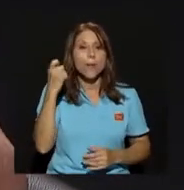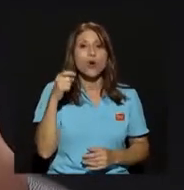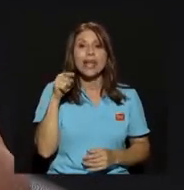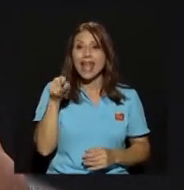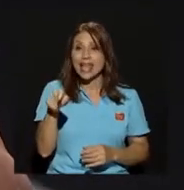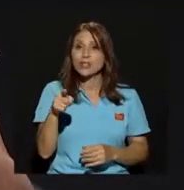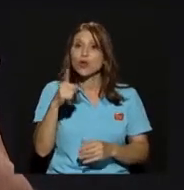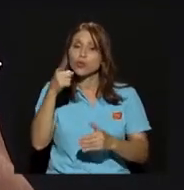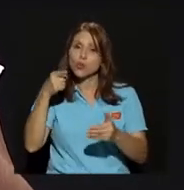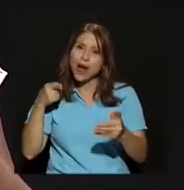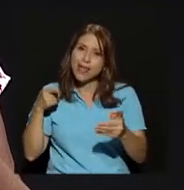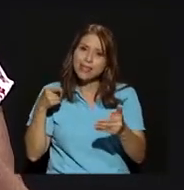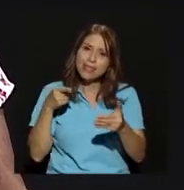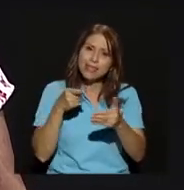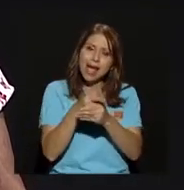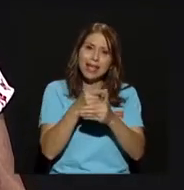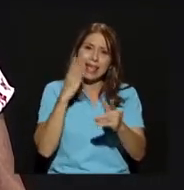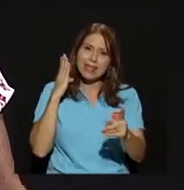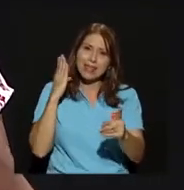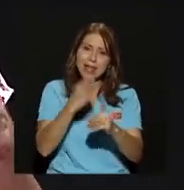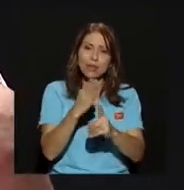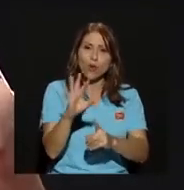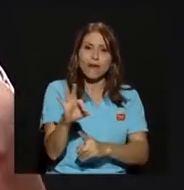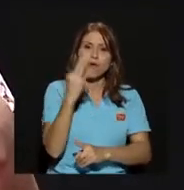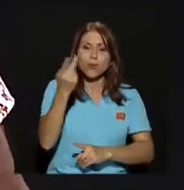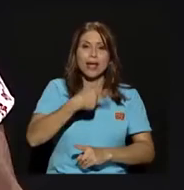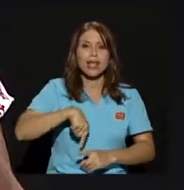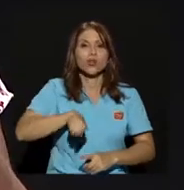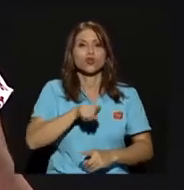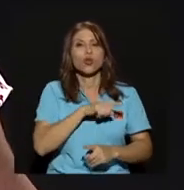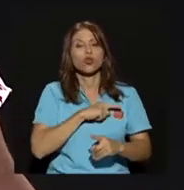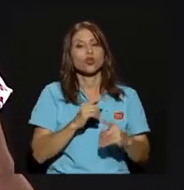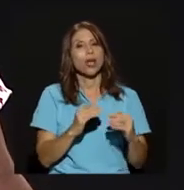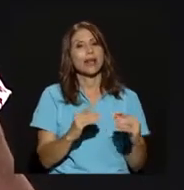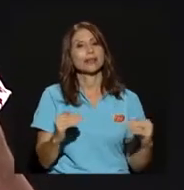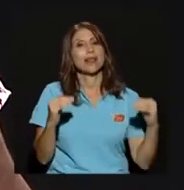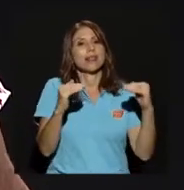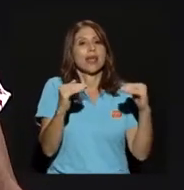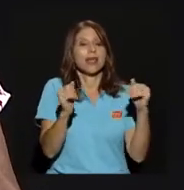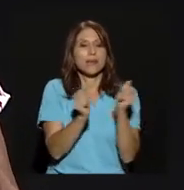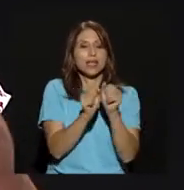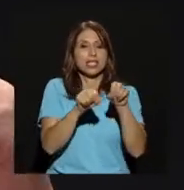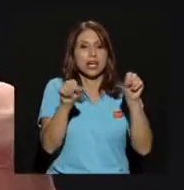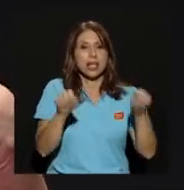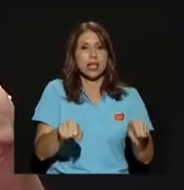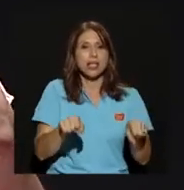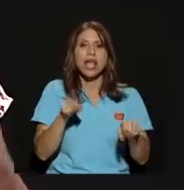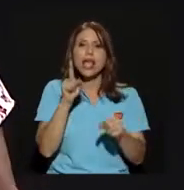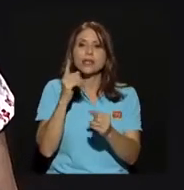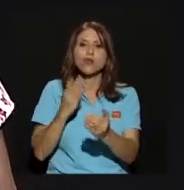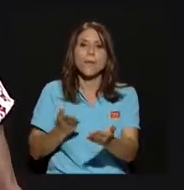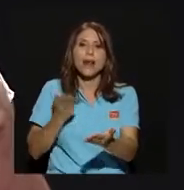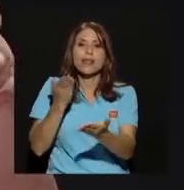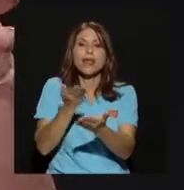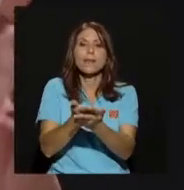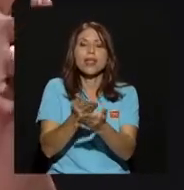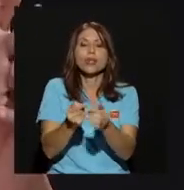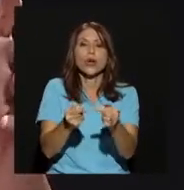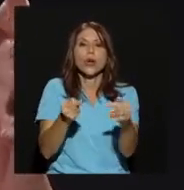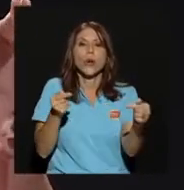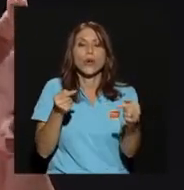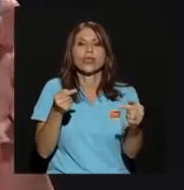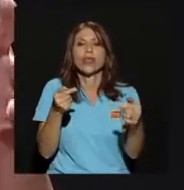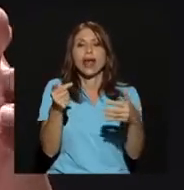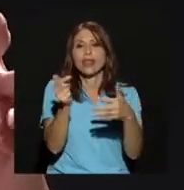ataque directo a la forma en que nosotros ascendemos en régimen, es un planteamiento en contra de una serie